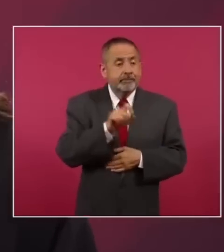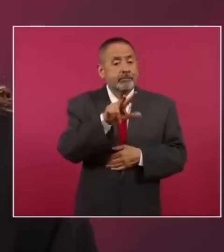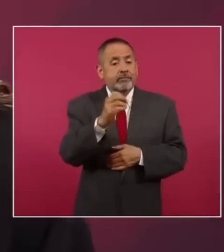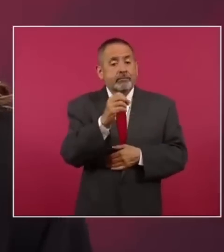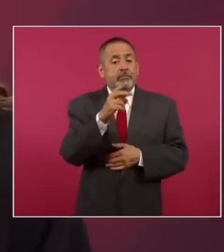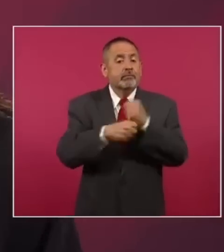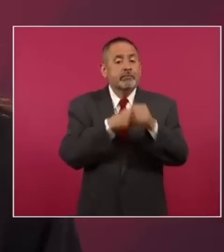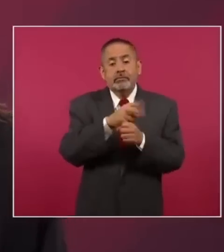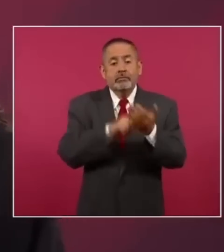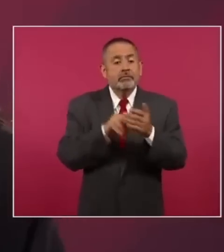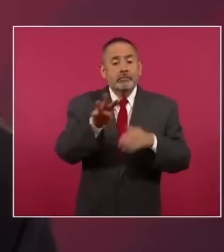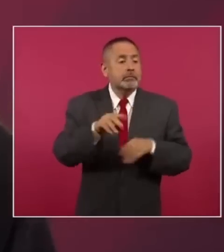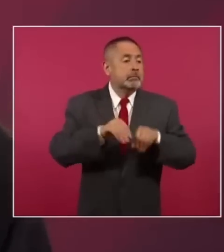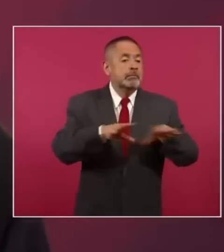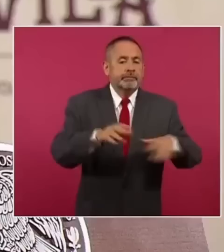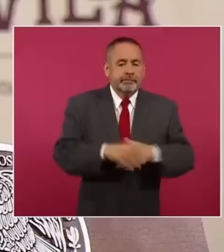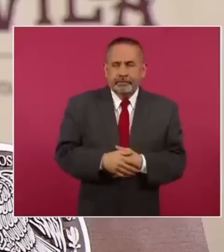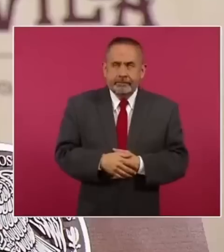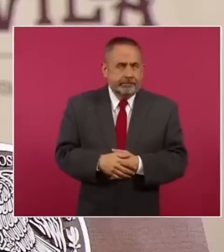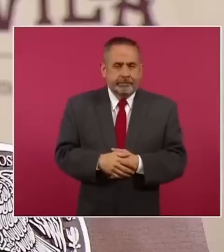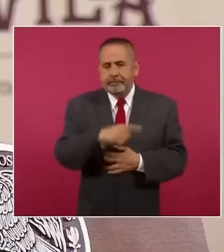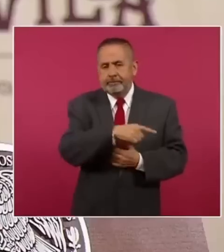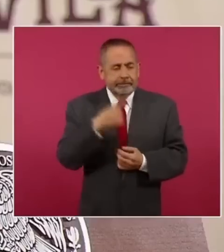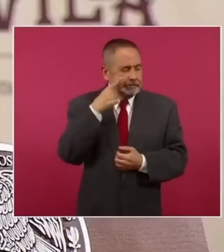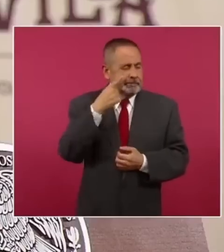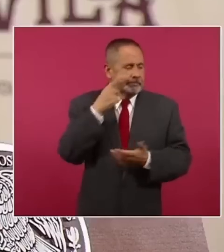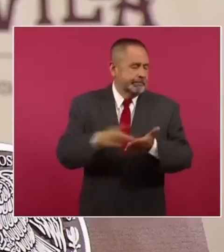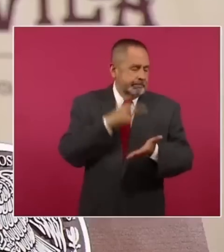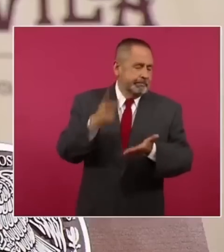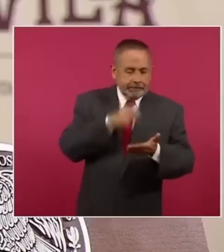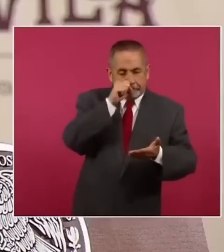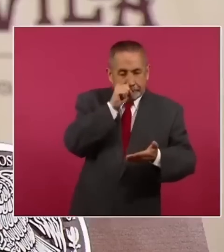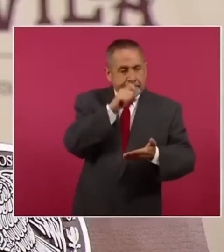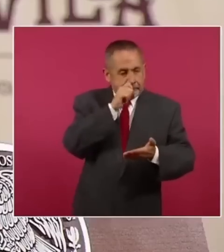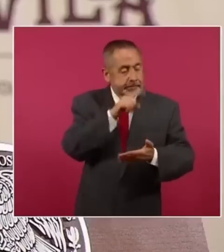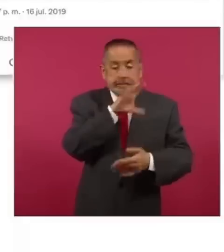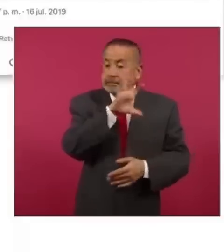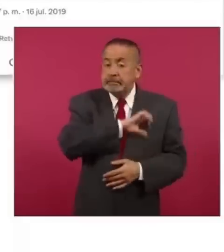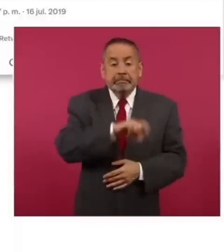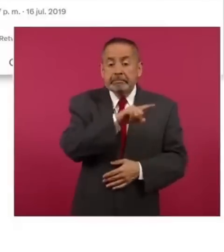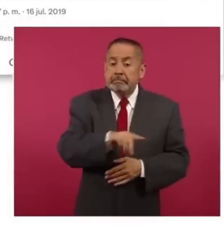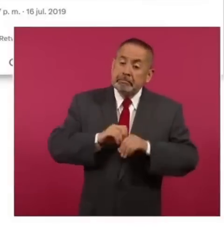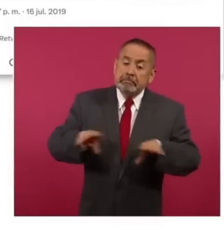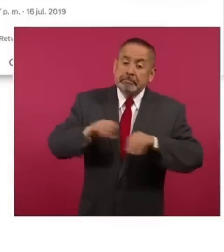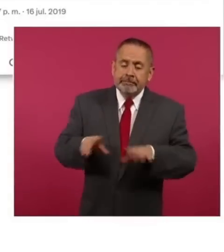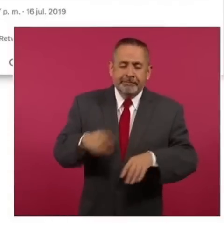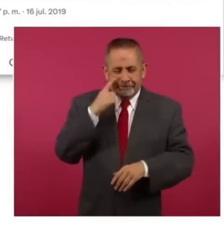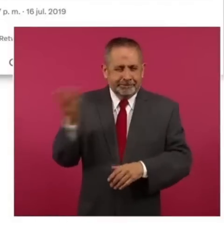2019. Tras esa publicación se ha vuelto deporte para la oposición y para los conservadores